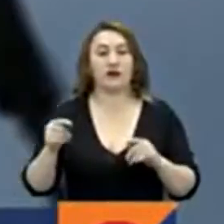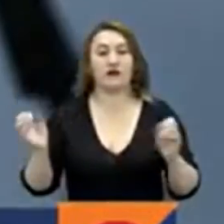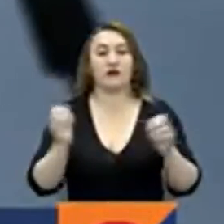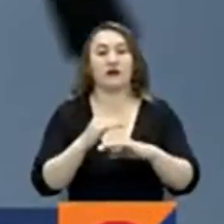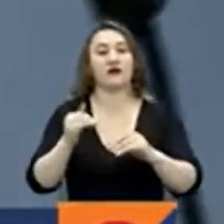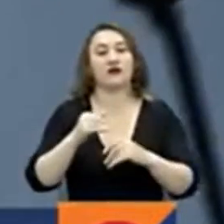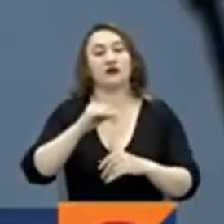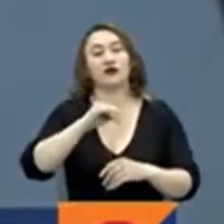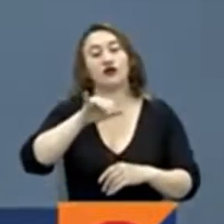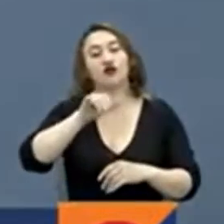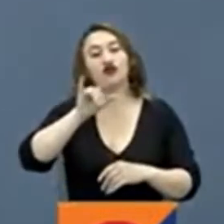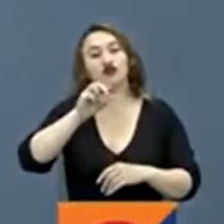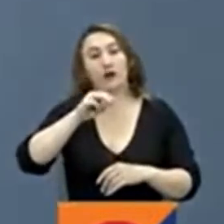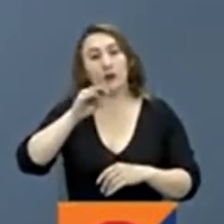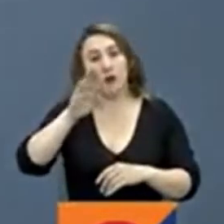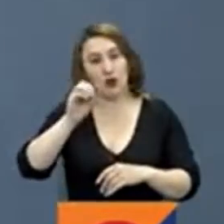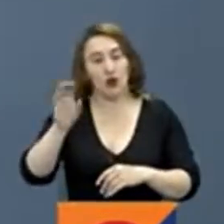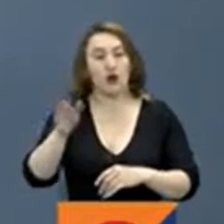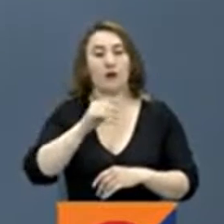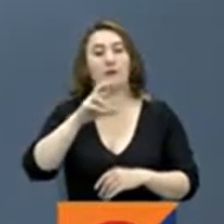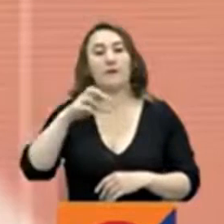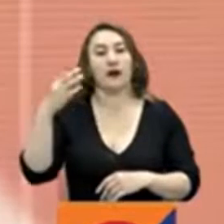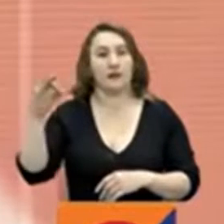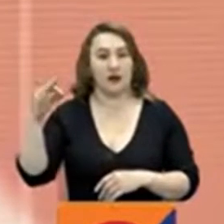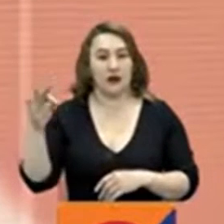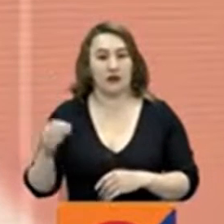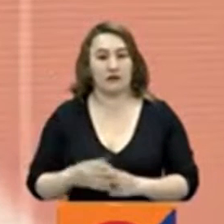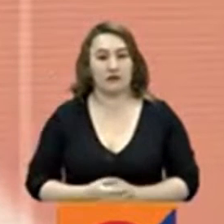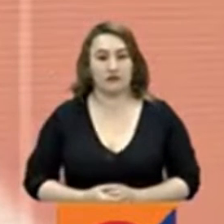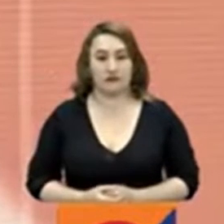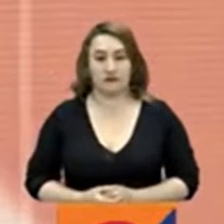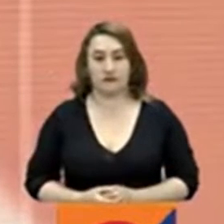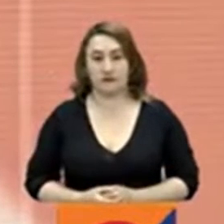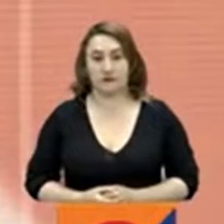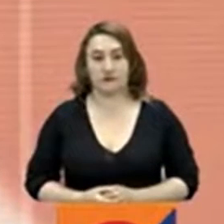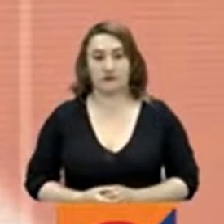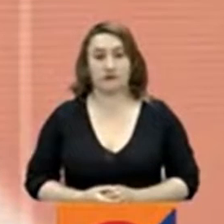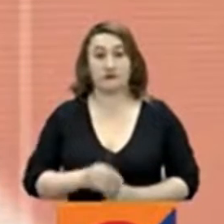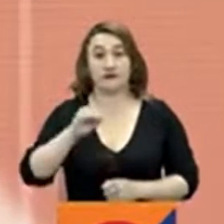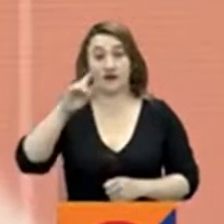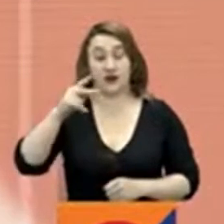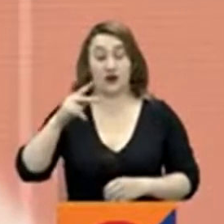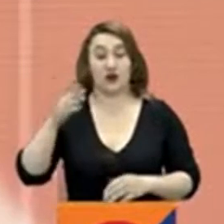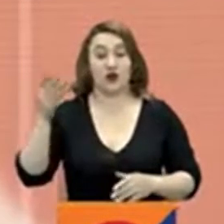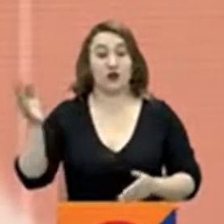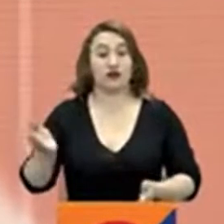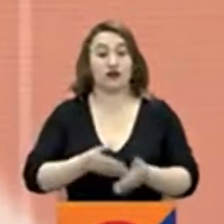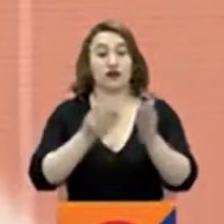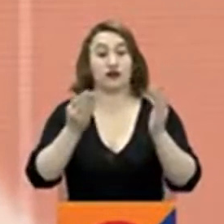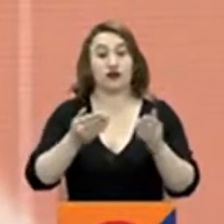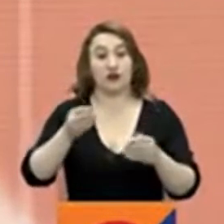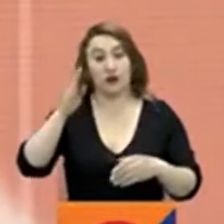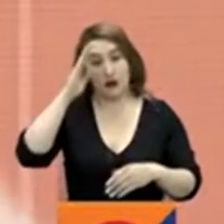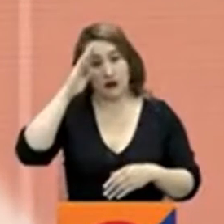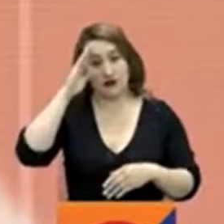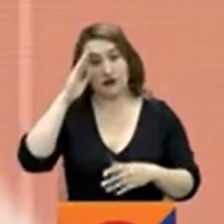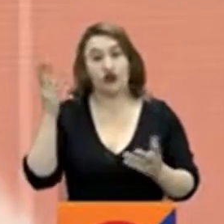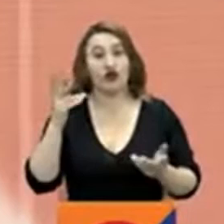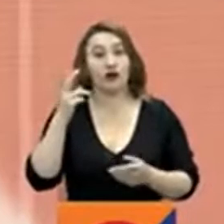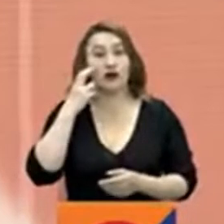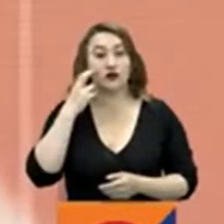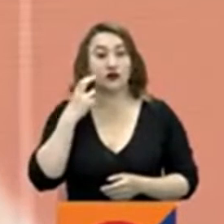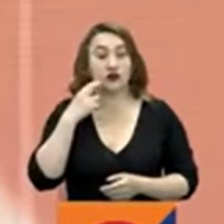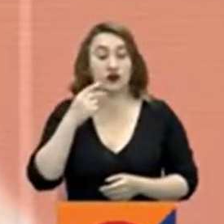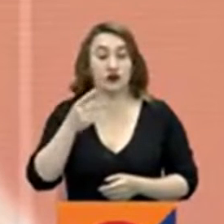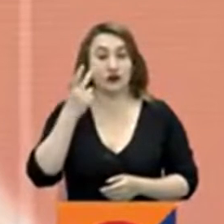y Palmira, salidas cercanas al lugar del escape. Segundo ataque contra la estación de policía en Ismina, Chocó, en 2